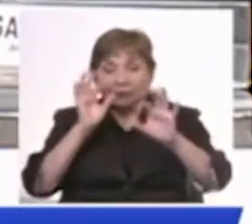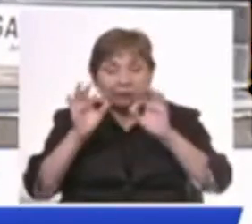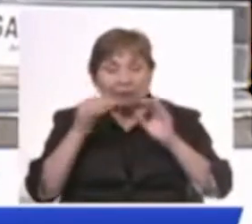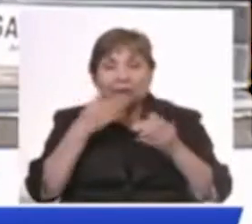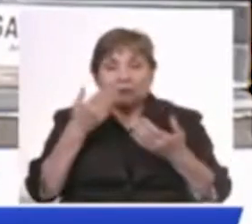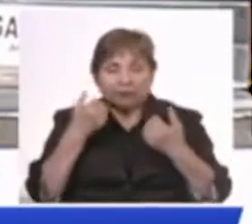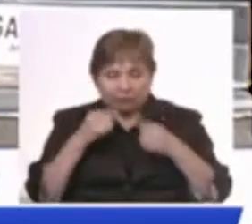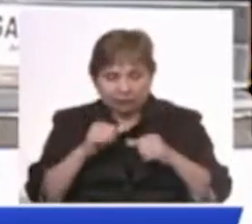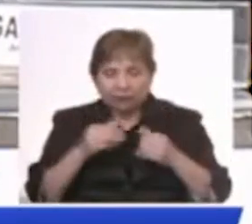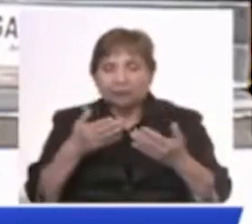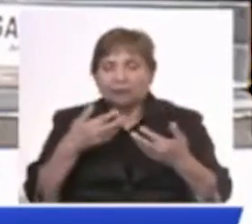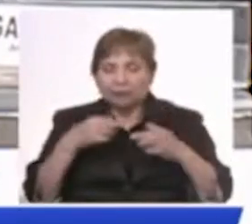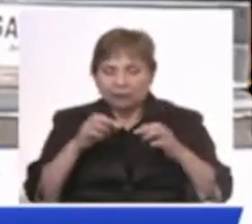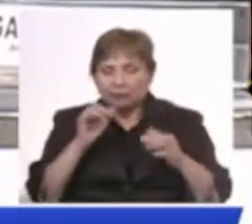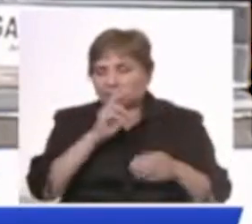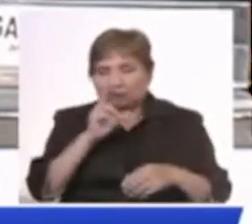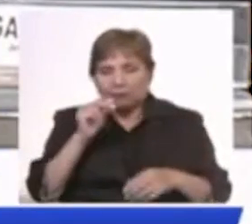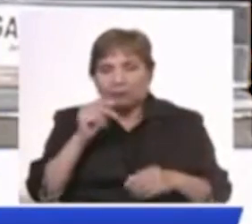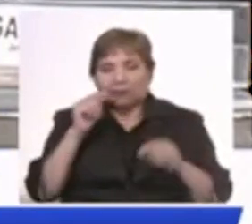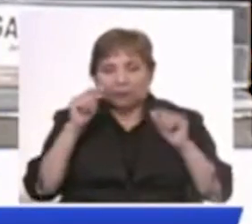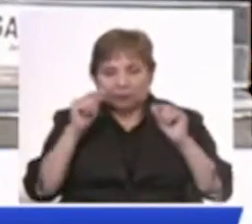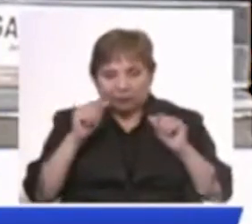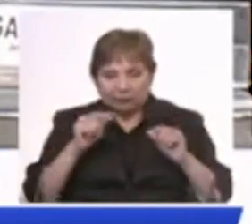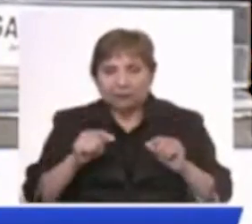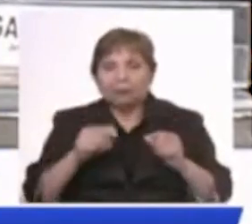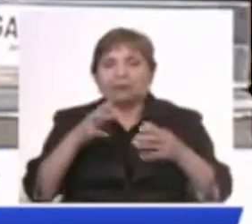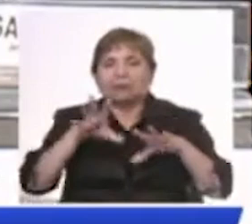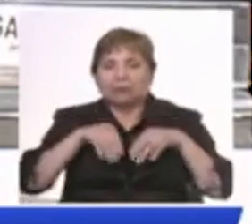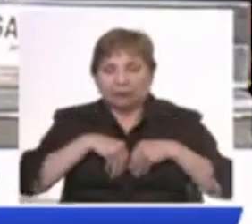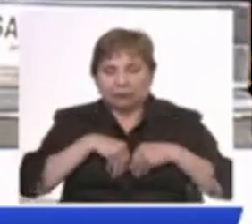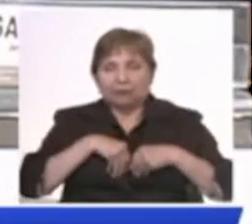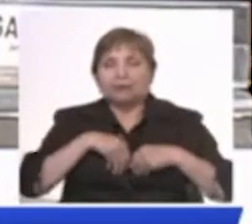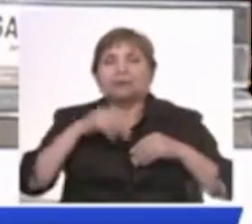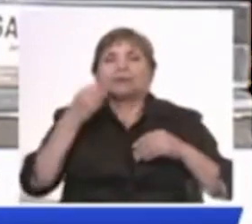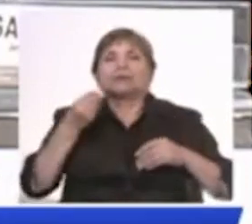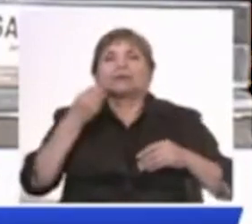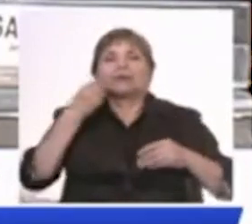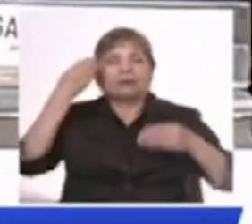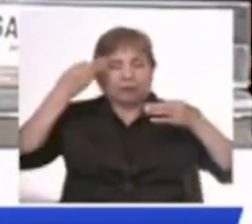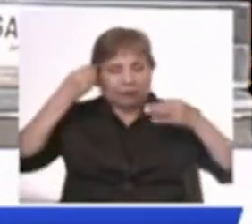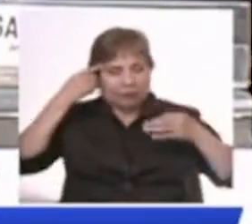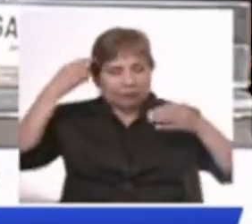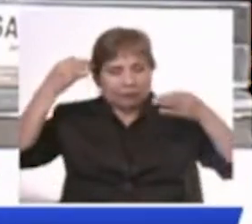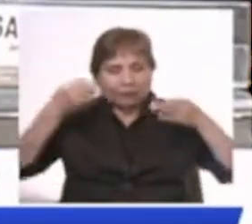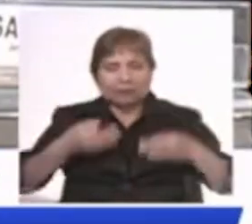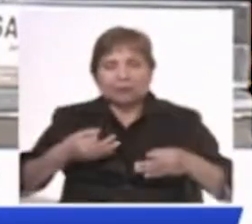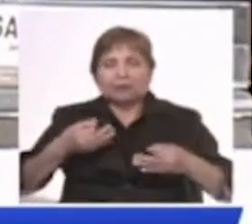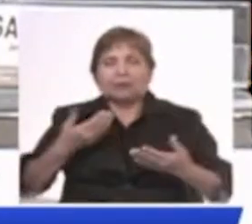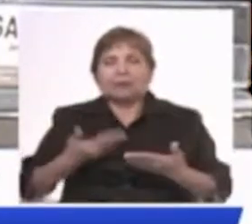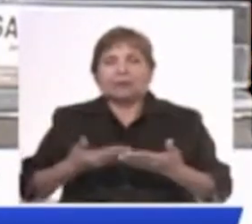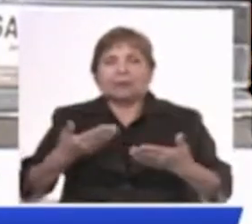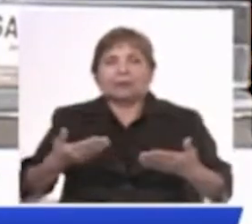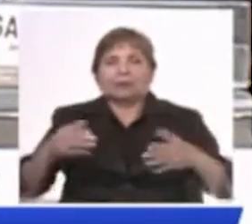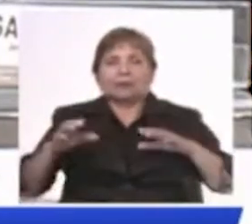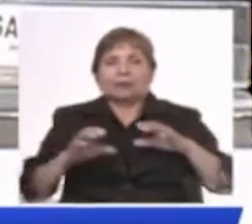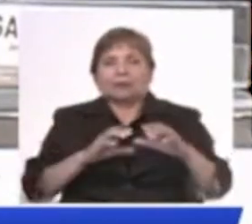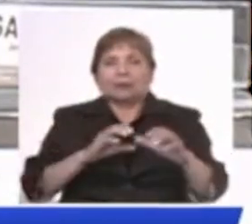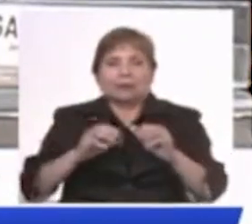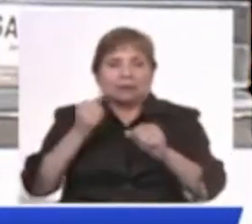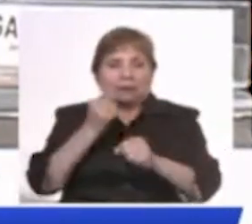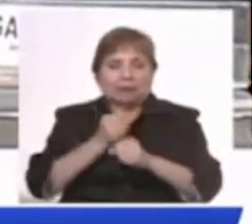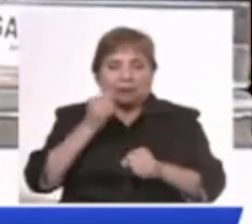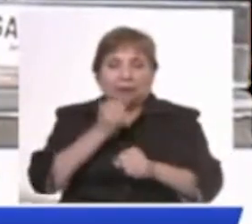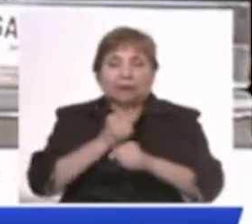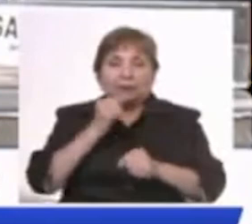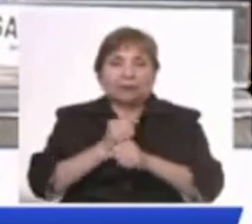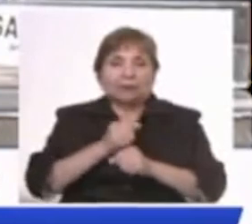la posición de admitirla o no. En este caso la admitió porque consideró de que el haber hecho trabajos